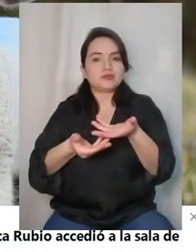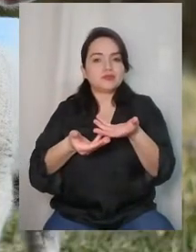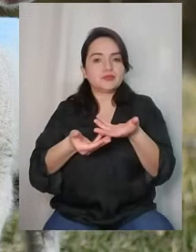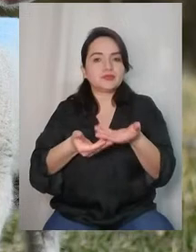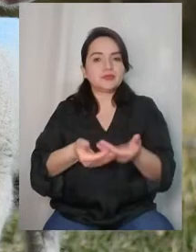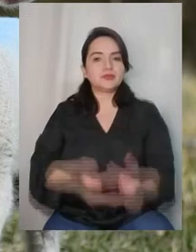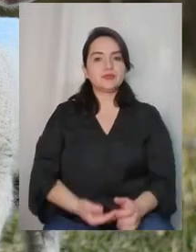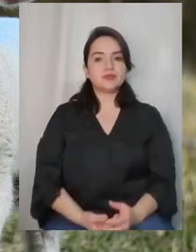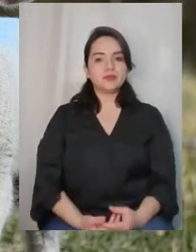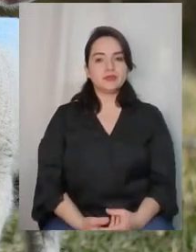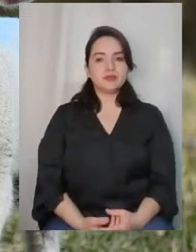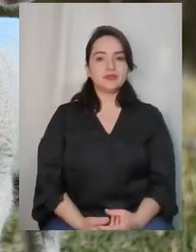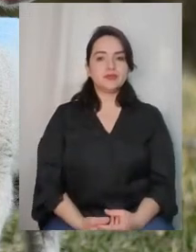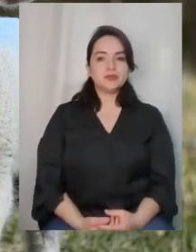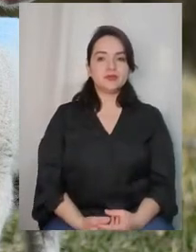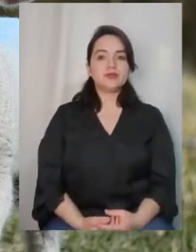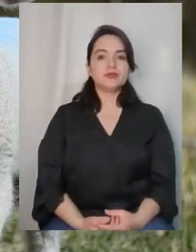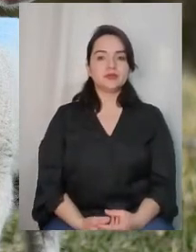de